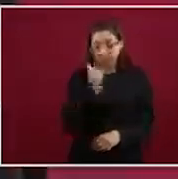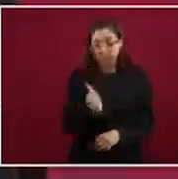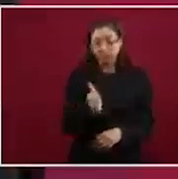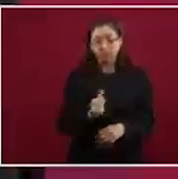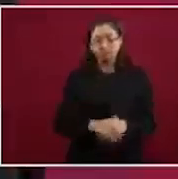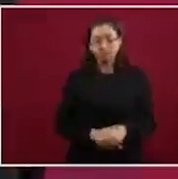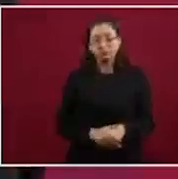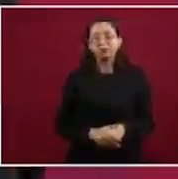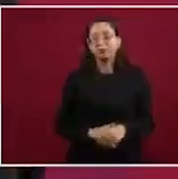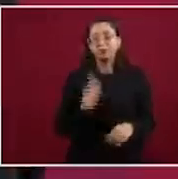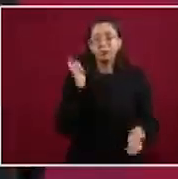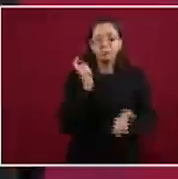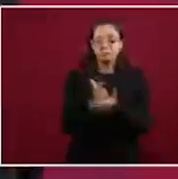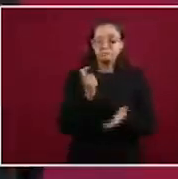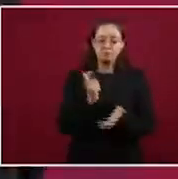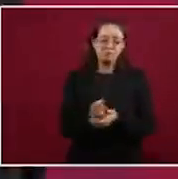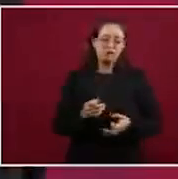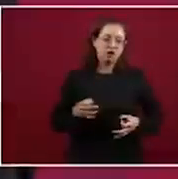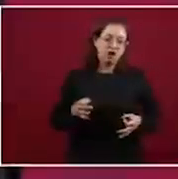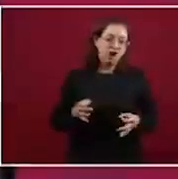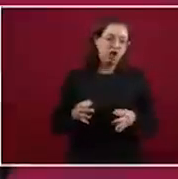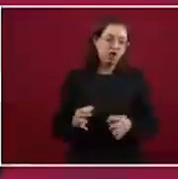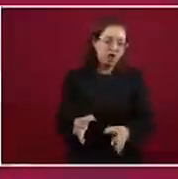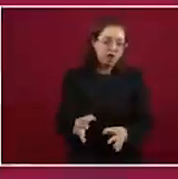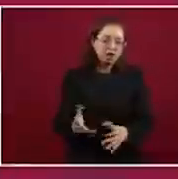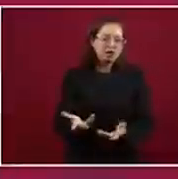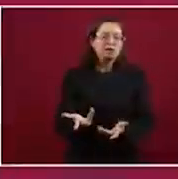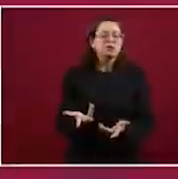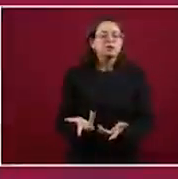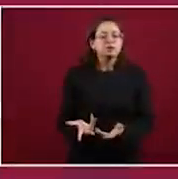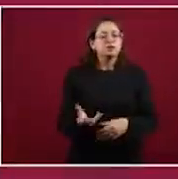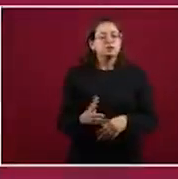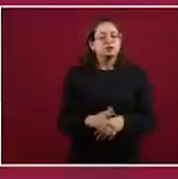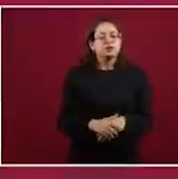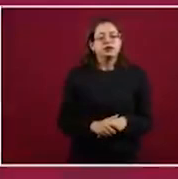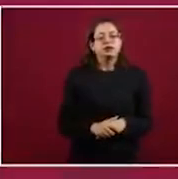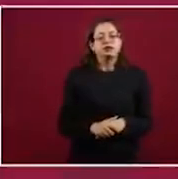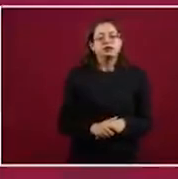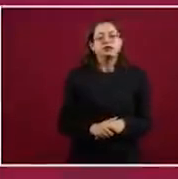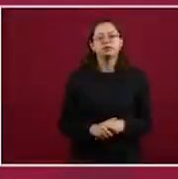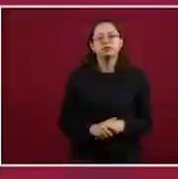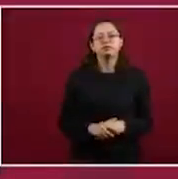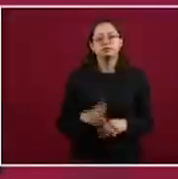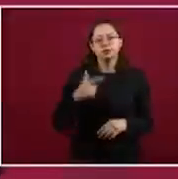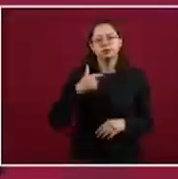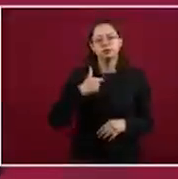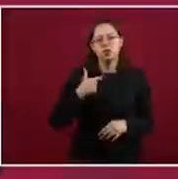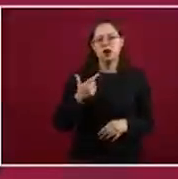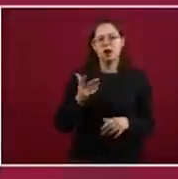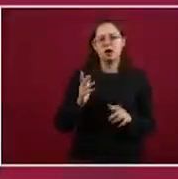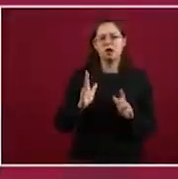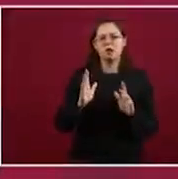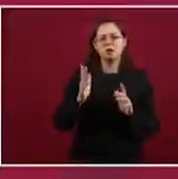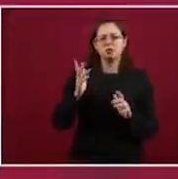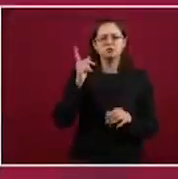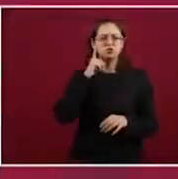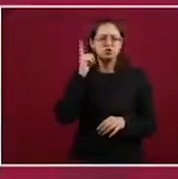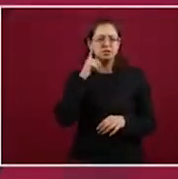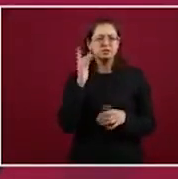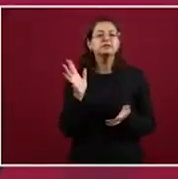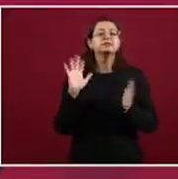se han demorado los pagos. Tengo información reciente de que ya empezaron a pagar.